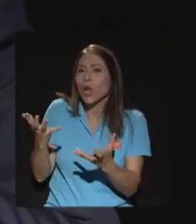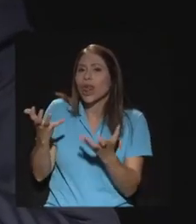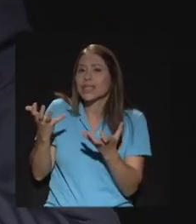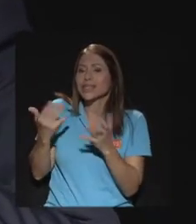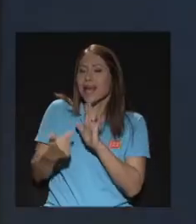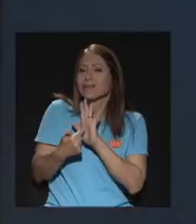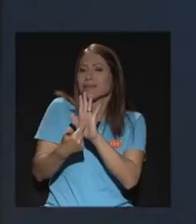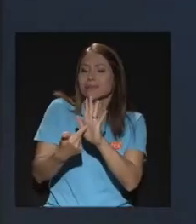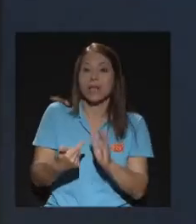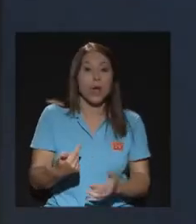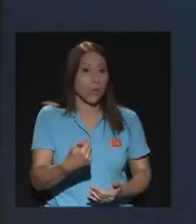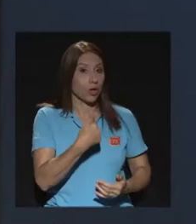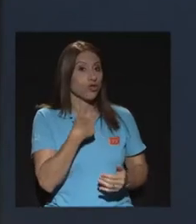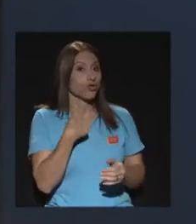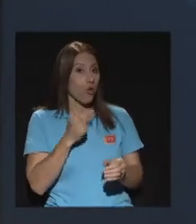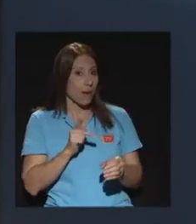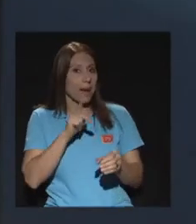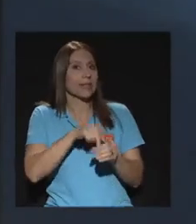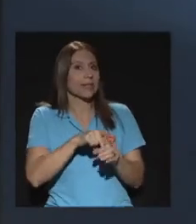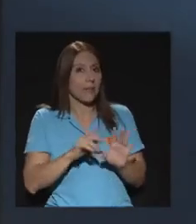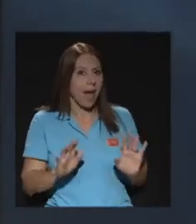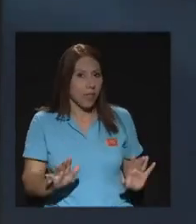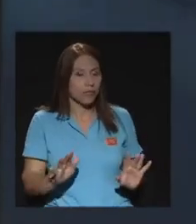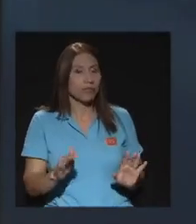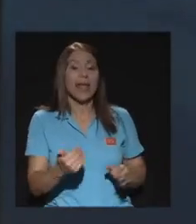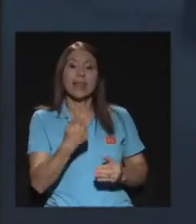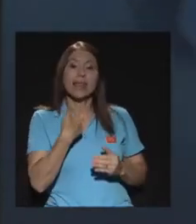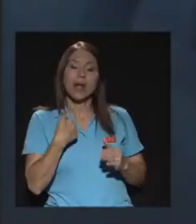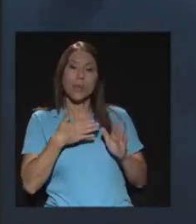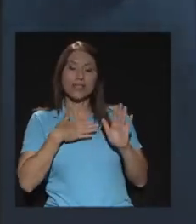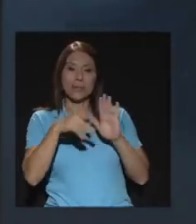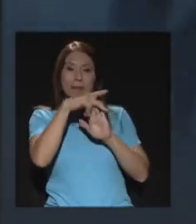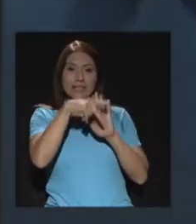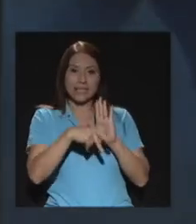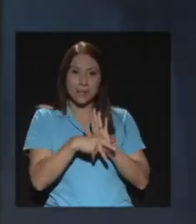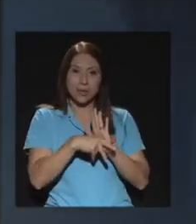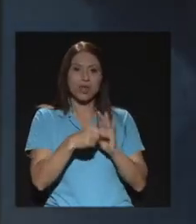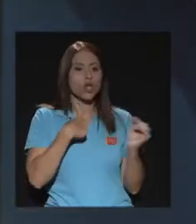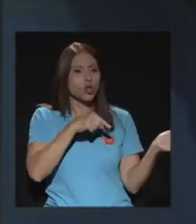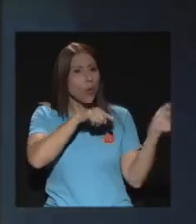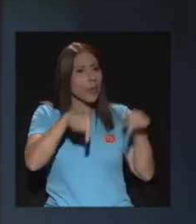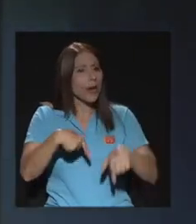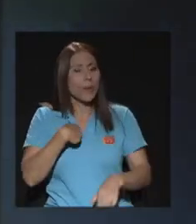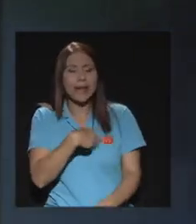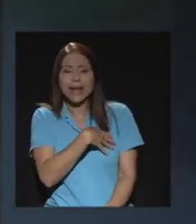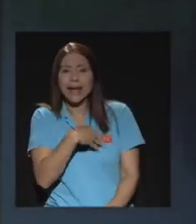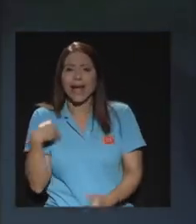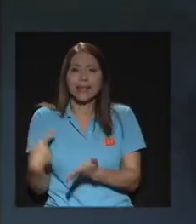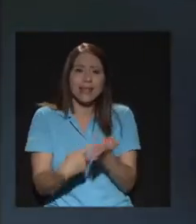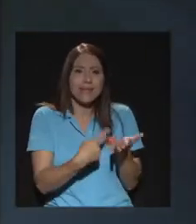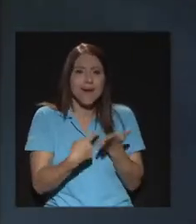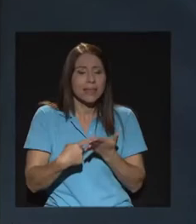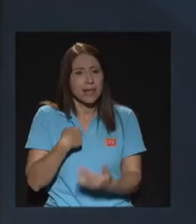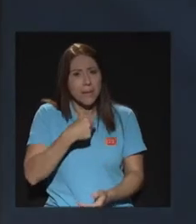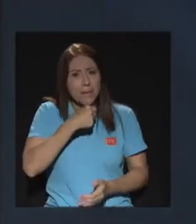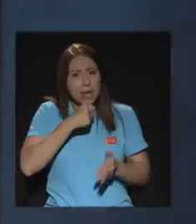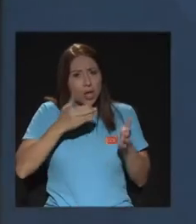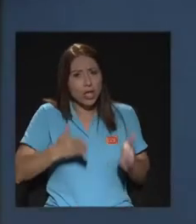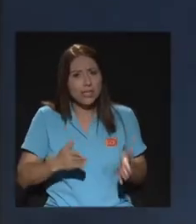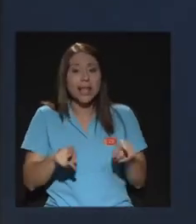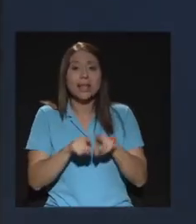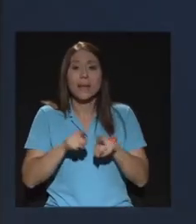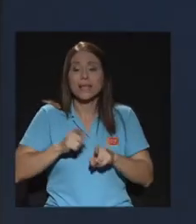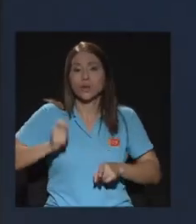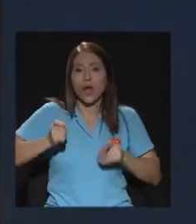de esa forma. Bueno, yo he participado, tengo mis principios, vengo, me encanta el debate, soy periodista. También